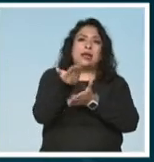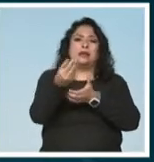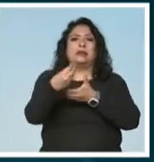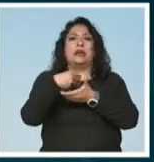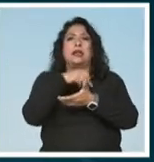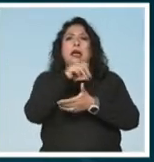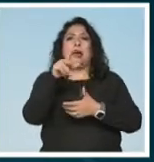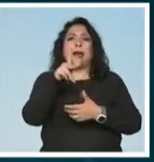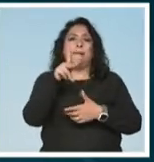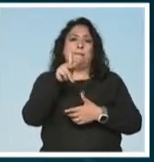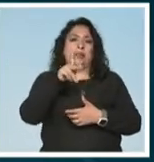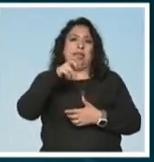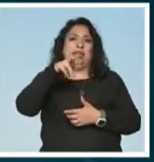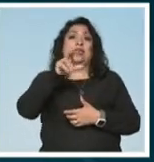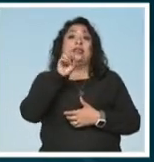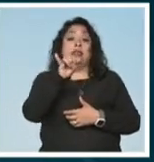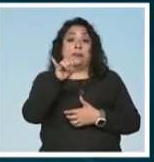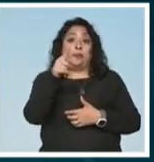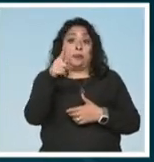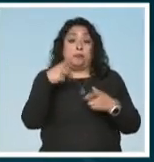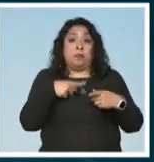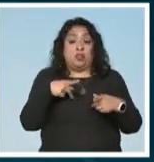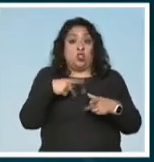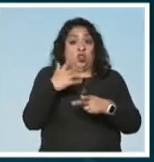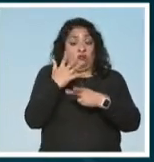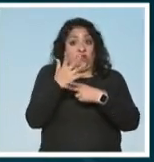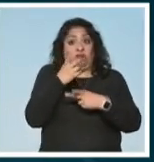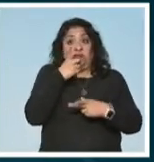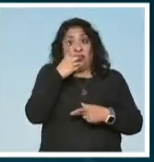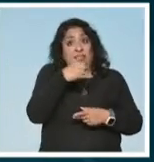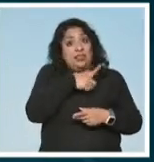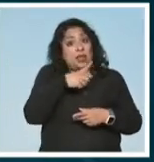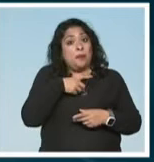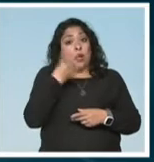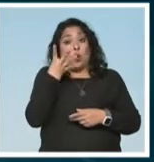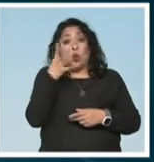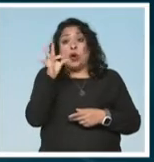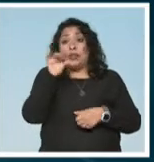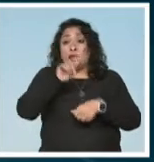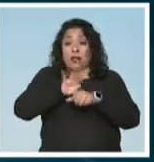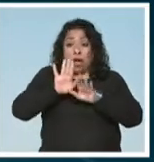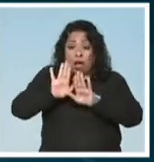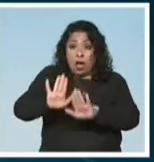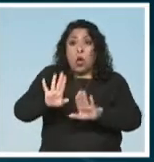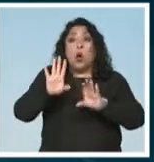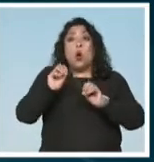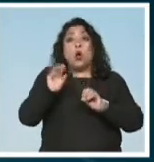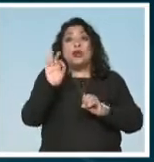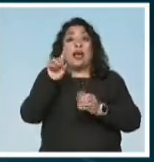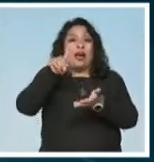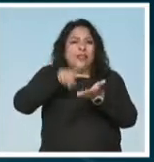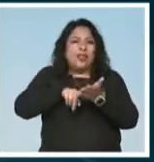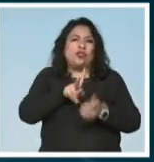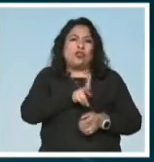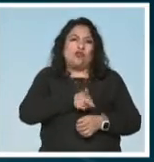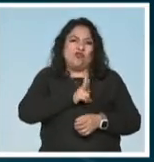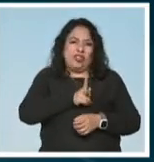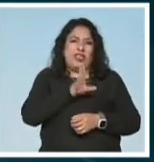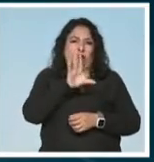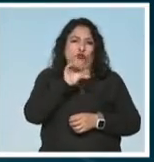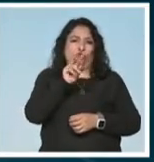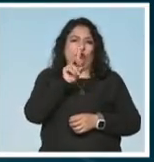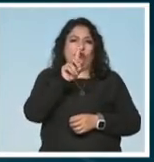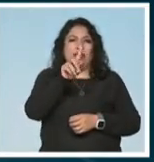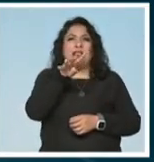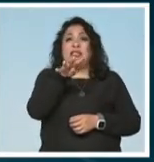hacia Pekín, y si estos ciudadanos son considerados que tienen que estar en cuarentena o que pueden portar el virus de